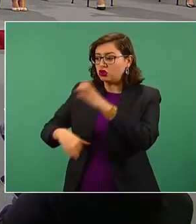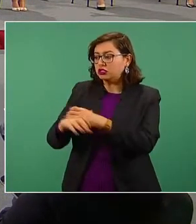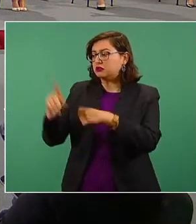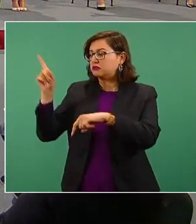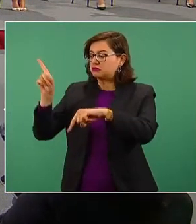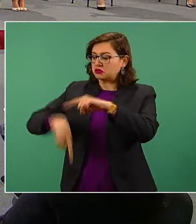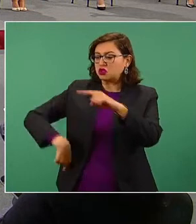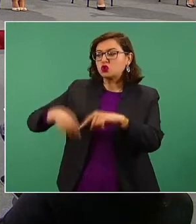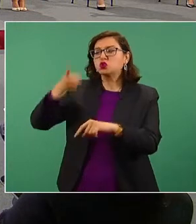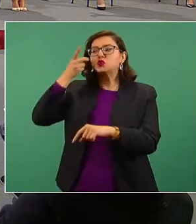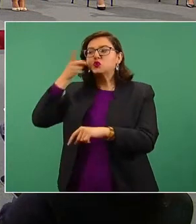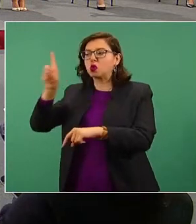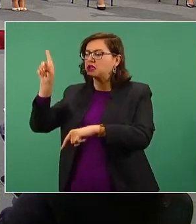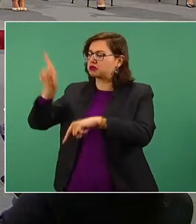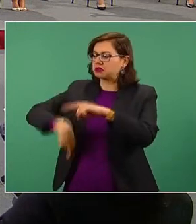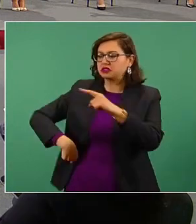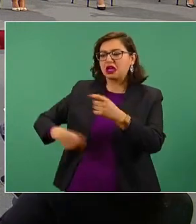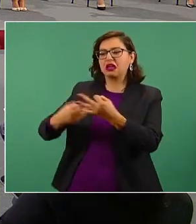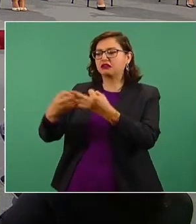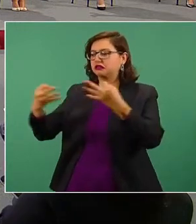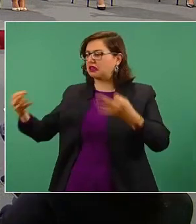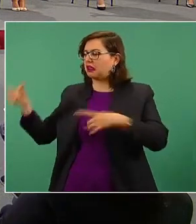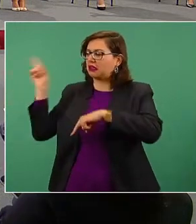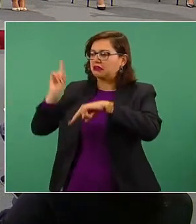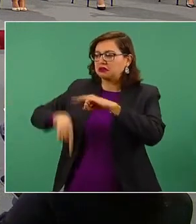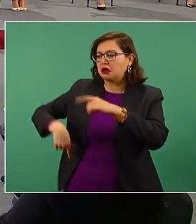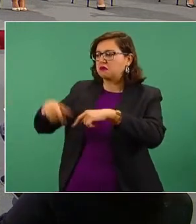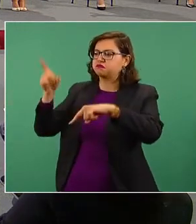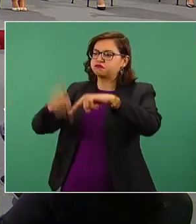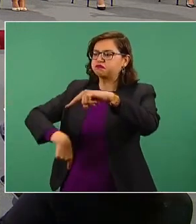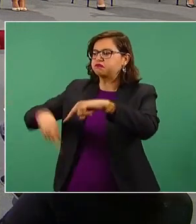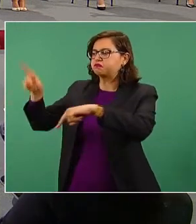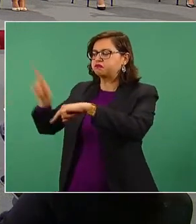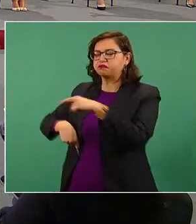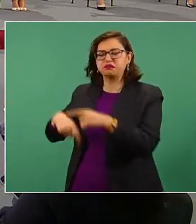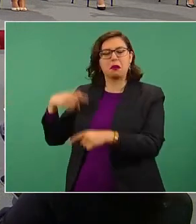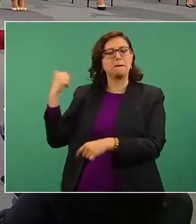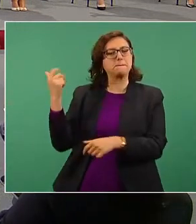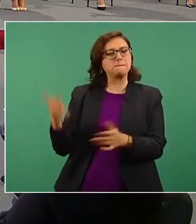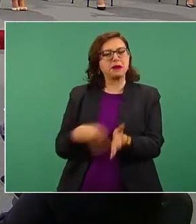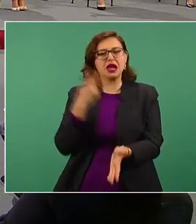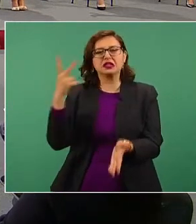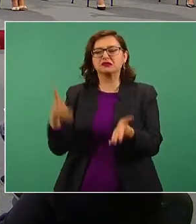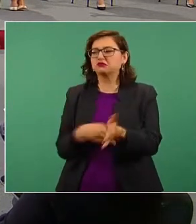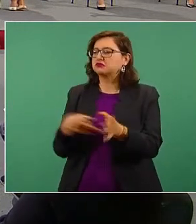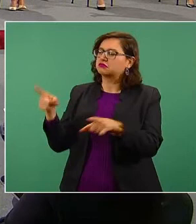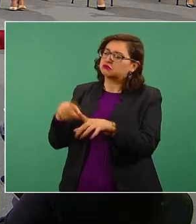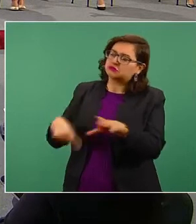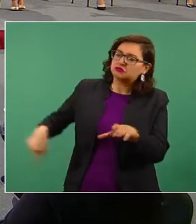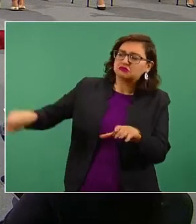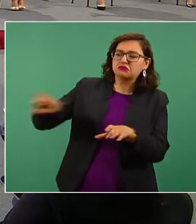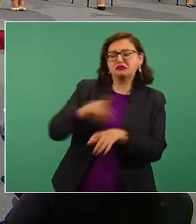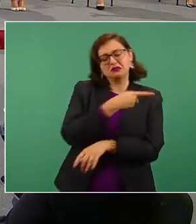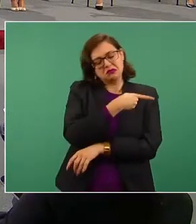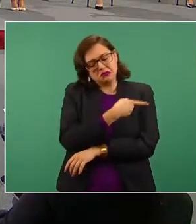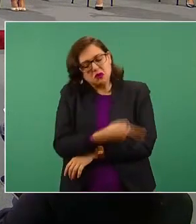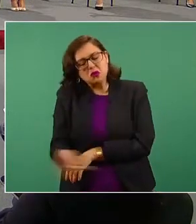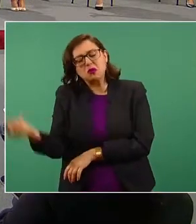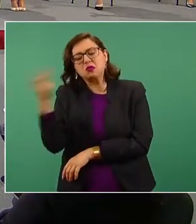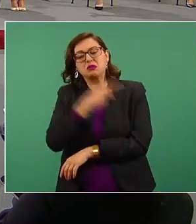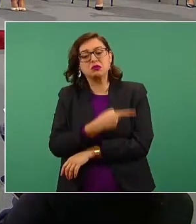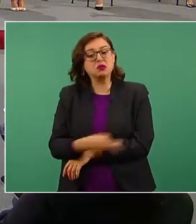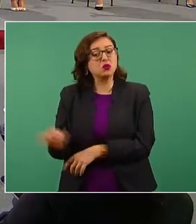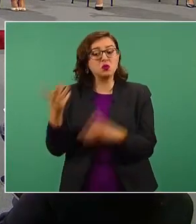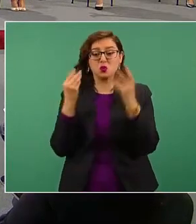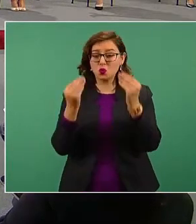pobres, despojándoles de su tierra y territorio. La mayoría de las mujeres en el ámbito rural fueron